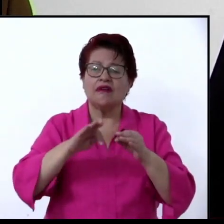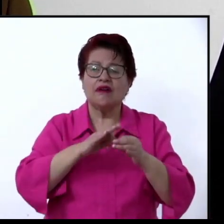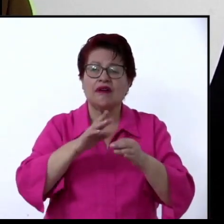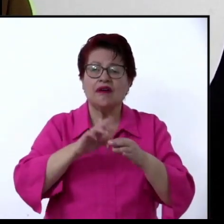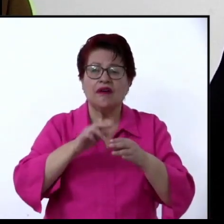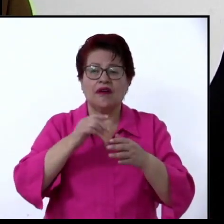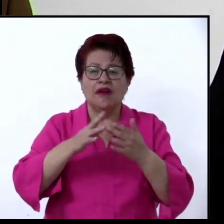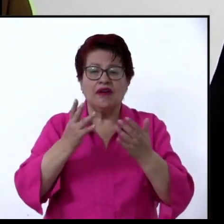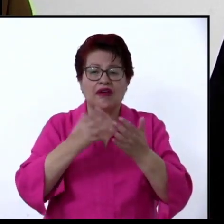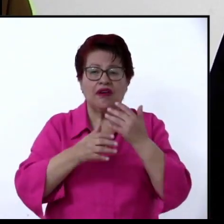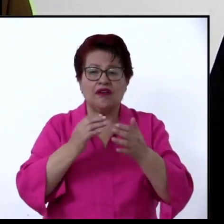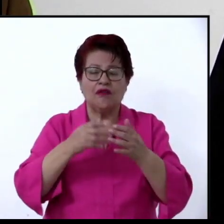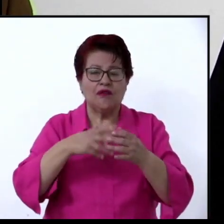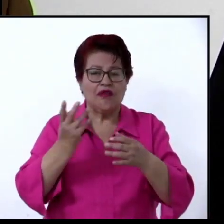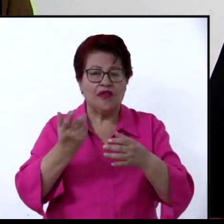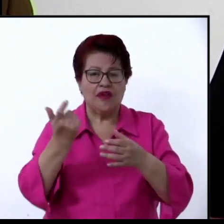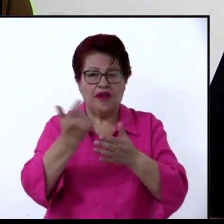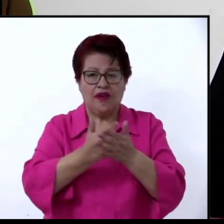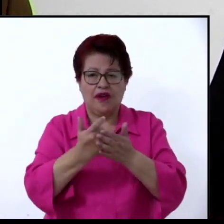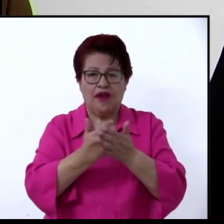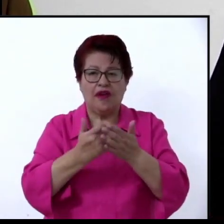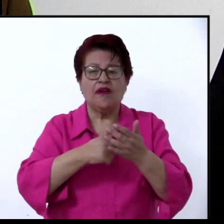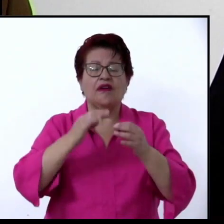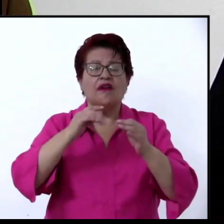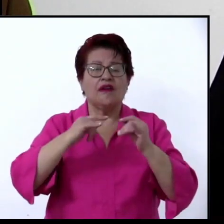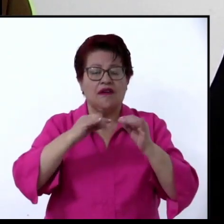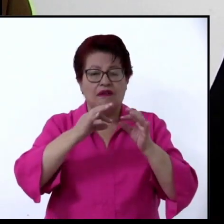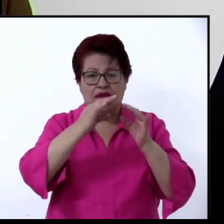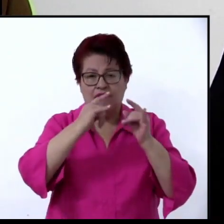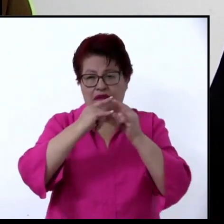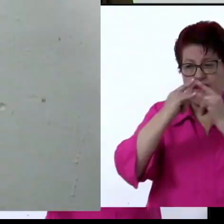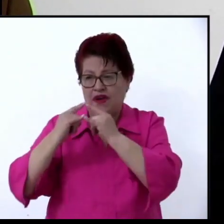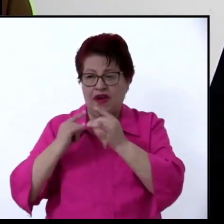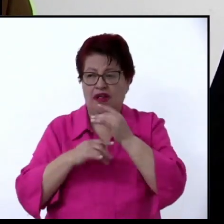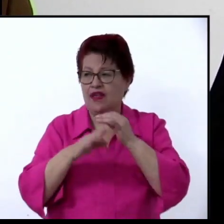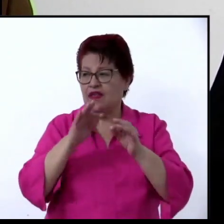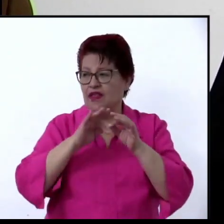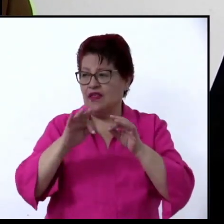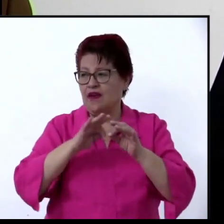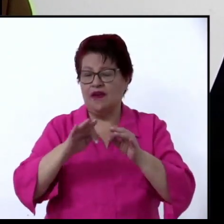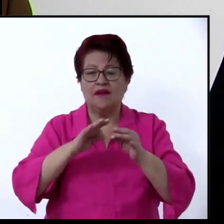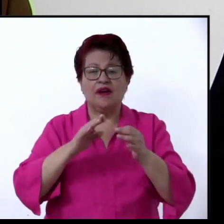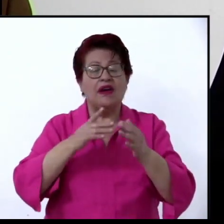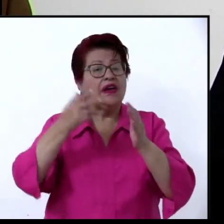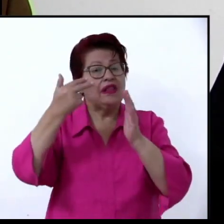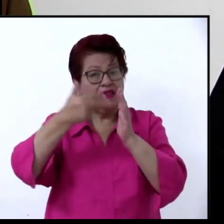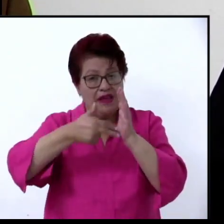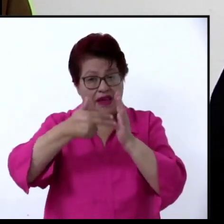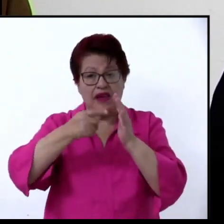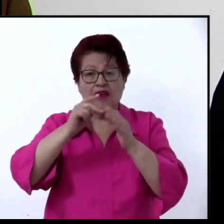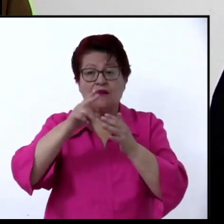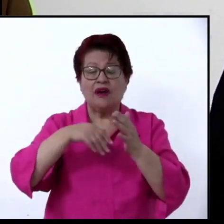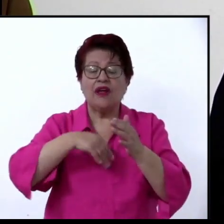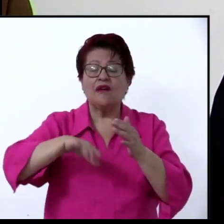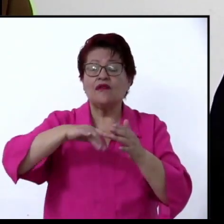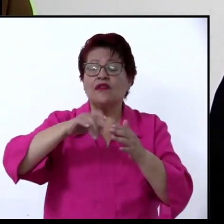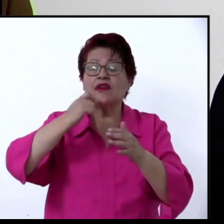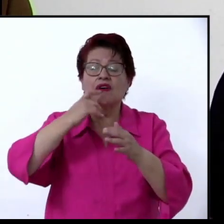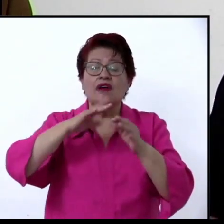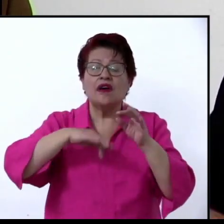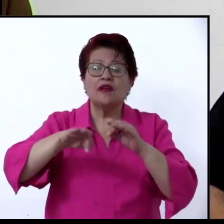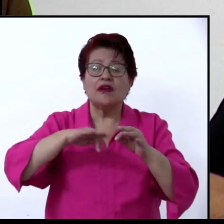ha generado una bolsa de trabajo, se han generado ferias del empleo, también talleres para personas buscadoras de